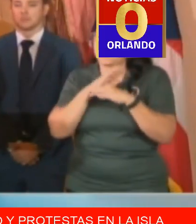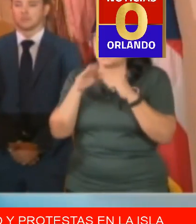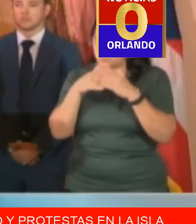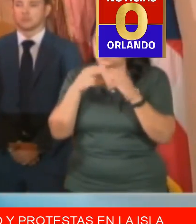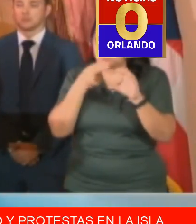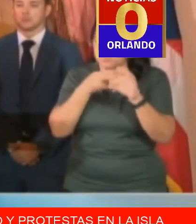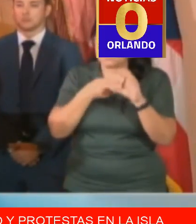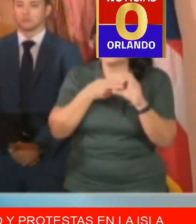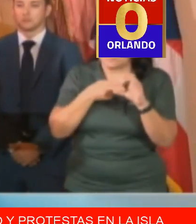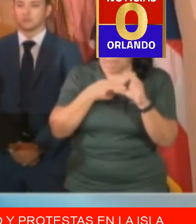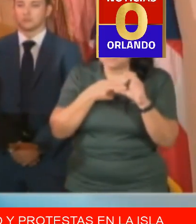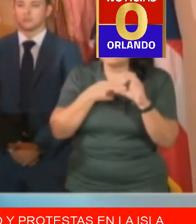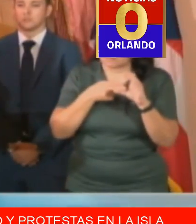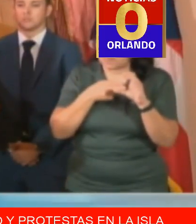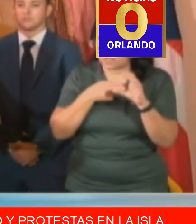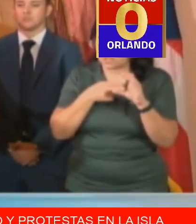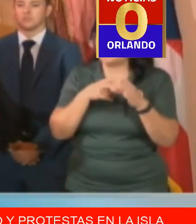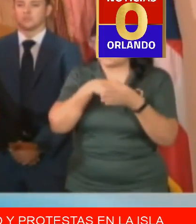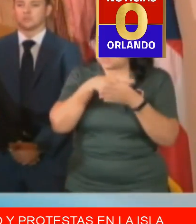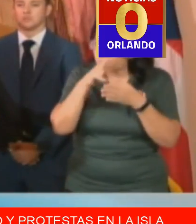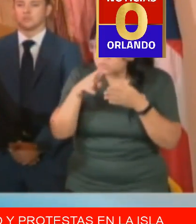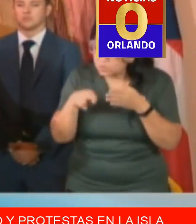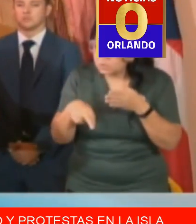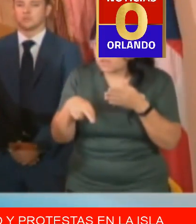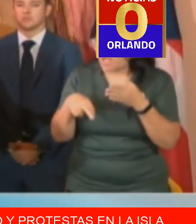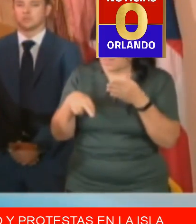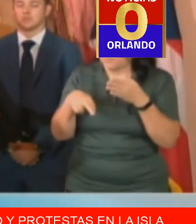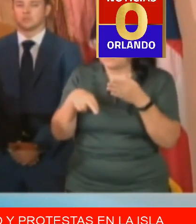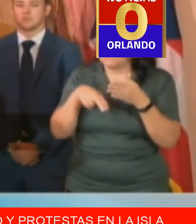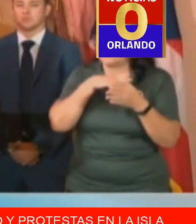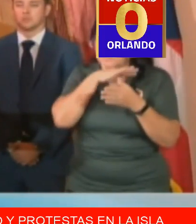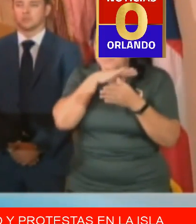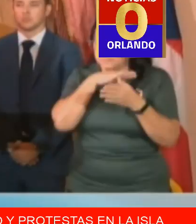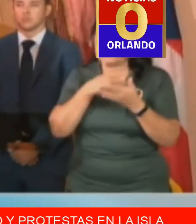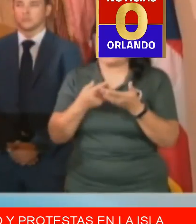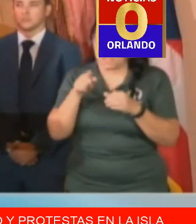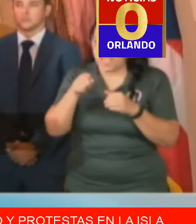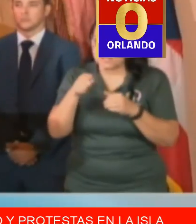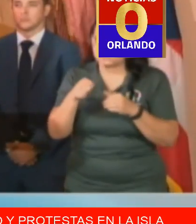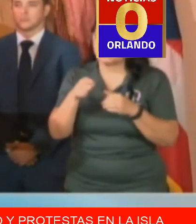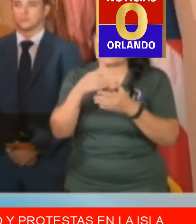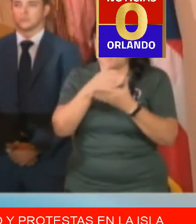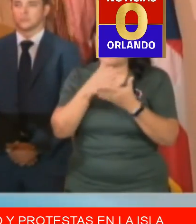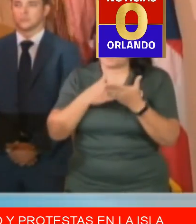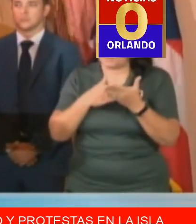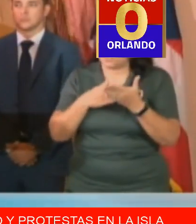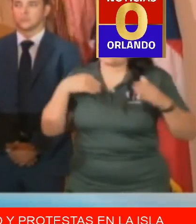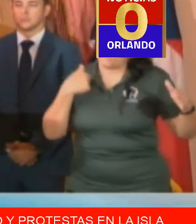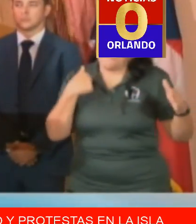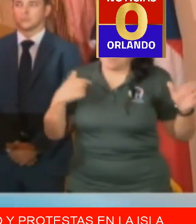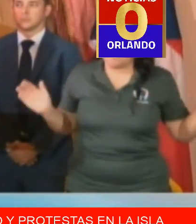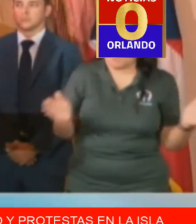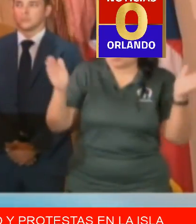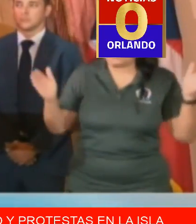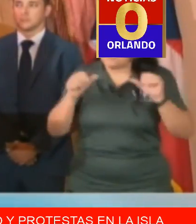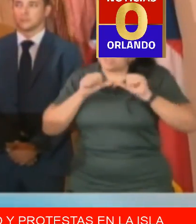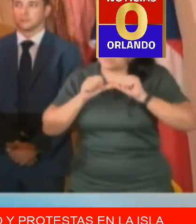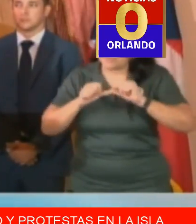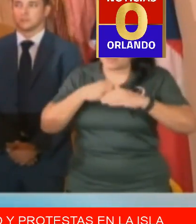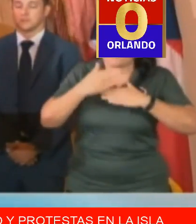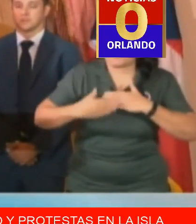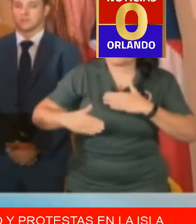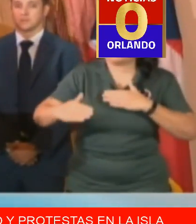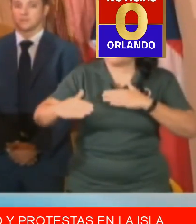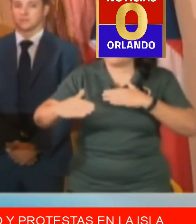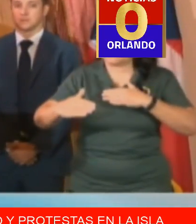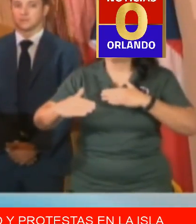participantes ante las consecuencias y los pasos a llevarse a cabo? Eso es parte de lo que nos motiva a seguir hacia adelante, porque